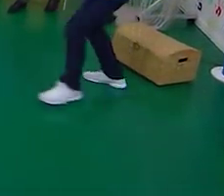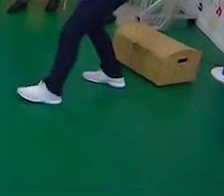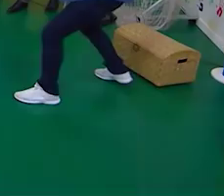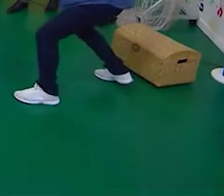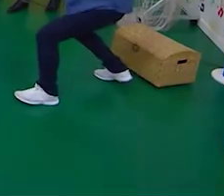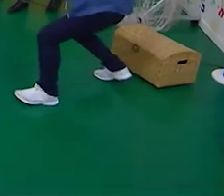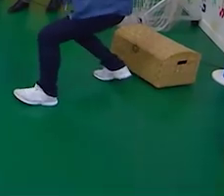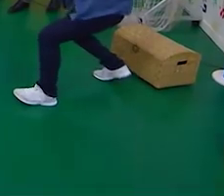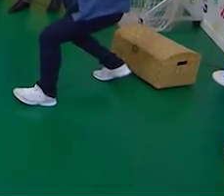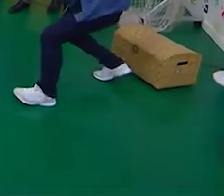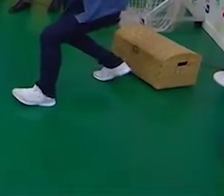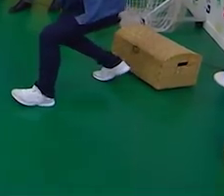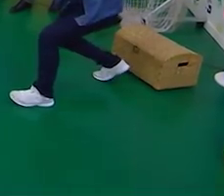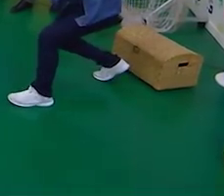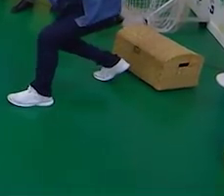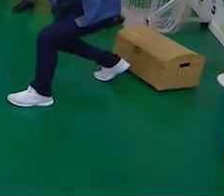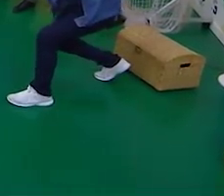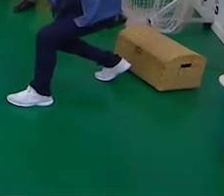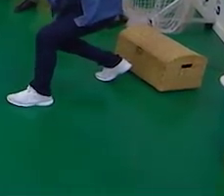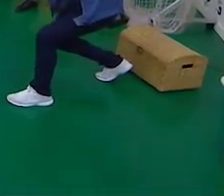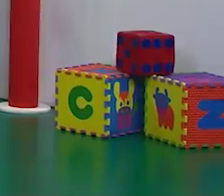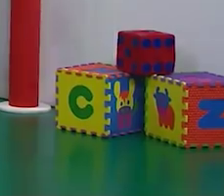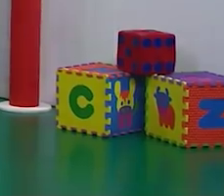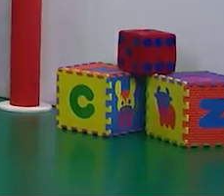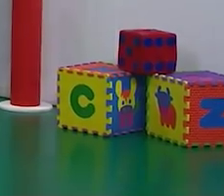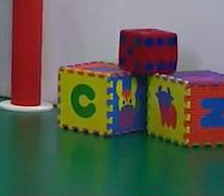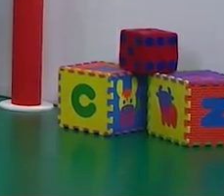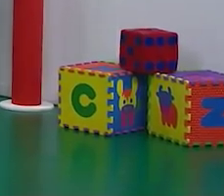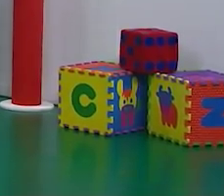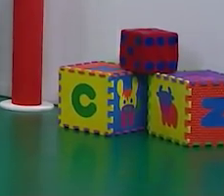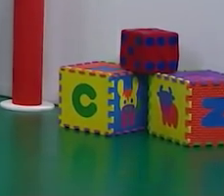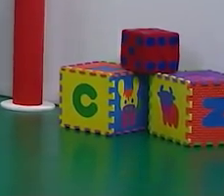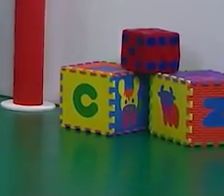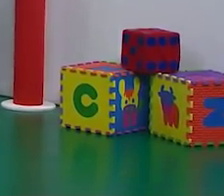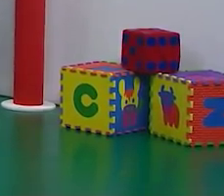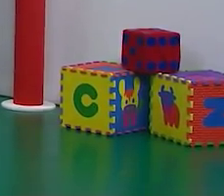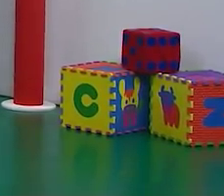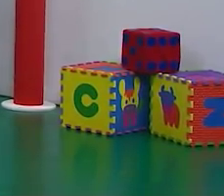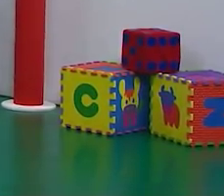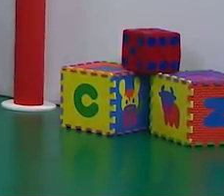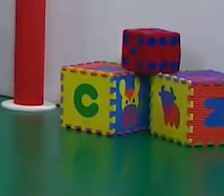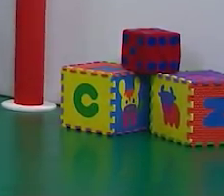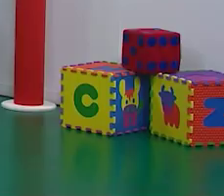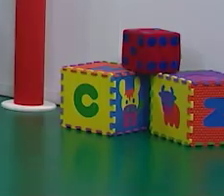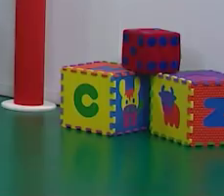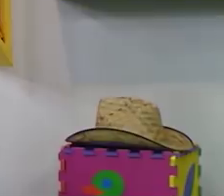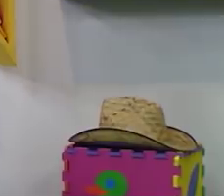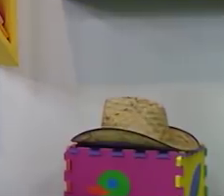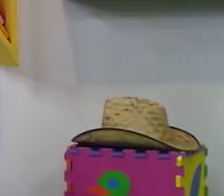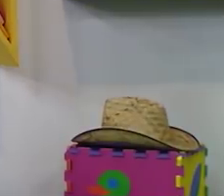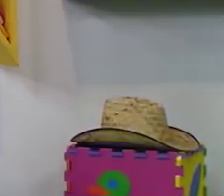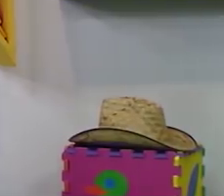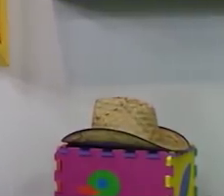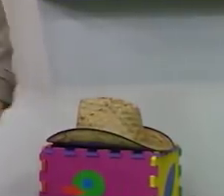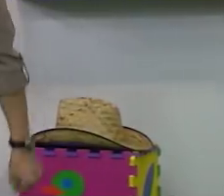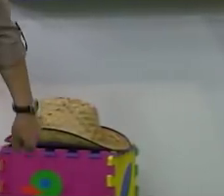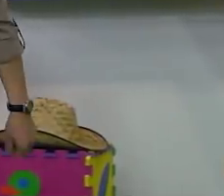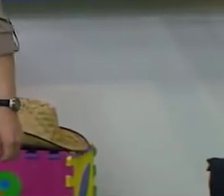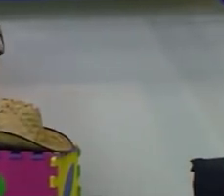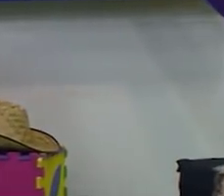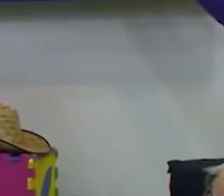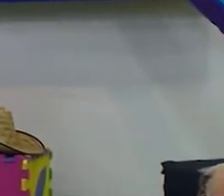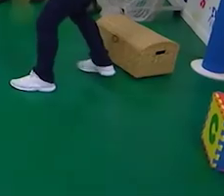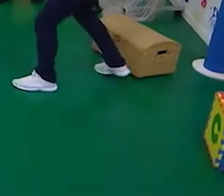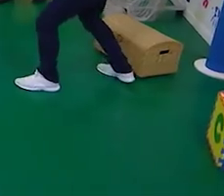y otros muy... ¡Ojones! Unos sin narices y otros... ¡Narizones! Unos sin boquita